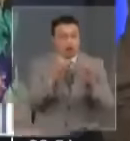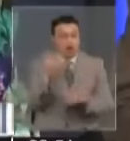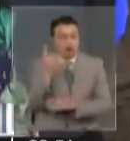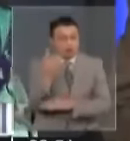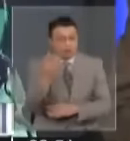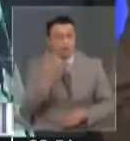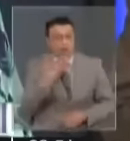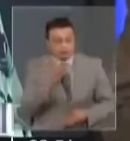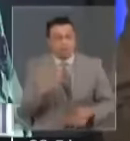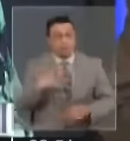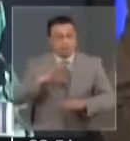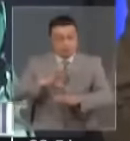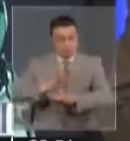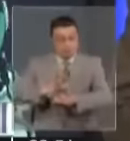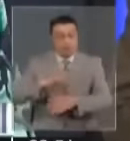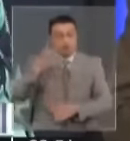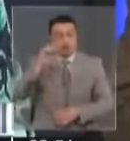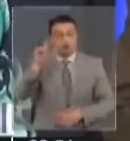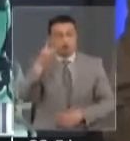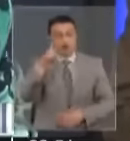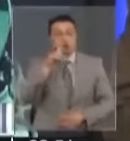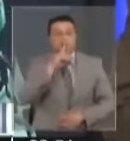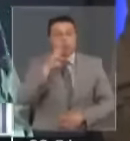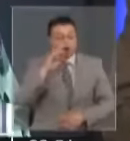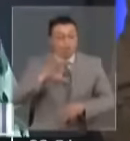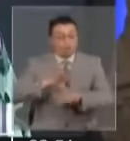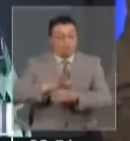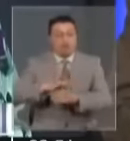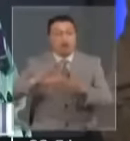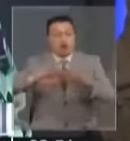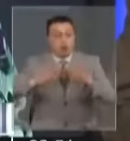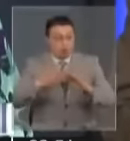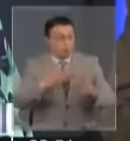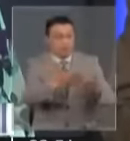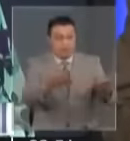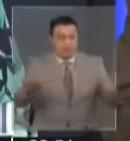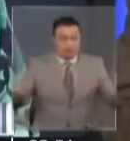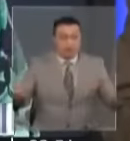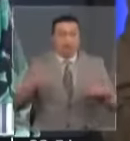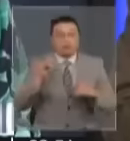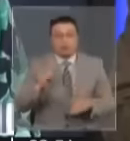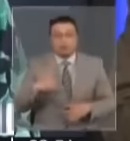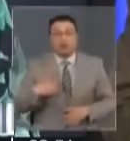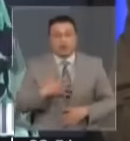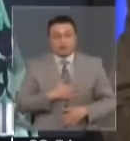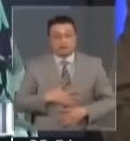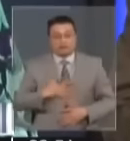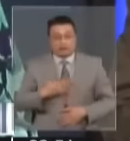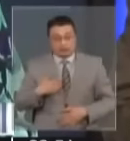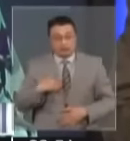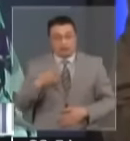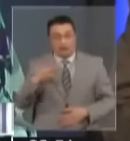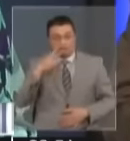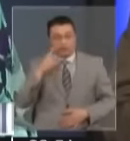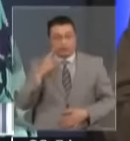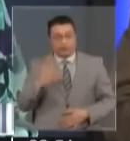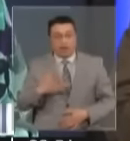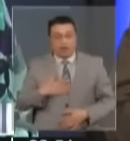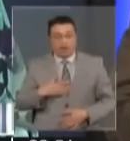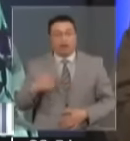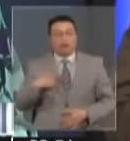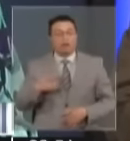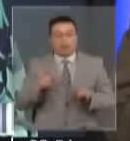como médico en consultorio, como médico en las comunidades, y sentí a estas alturas de mi vida que